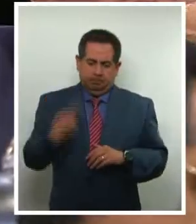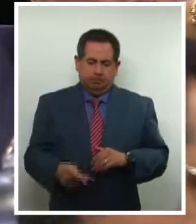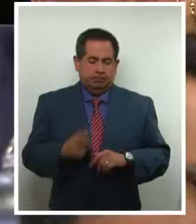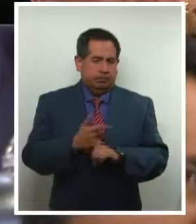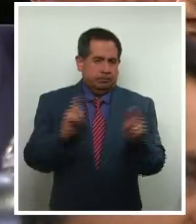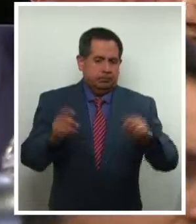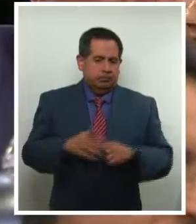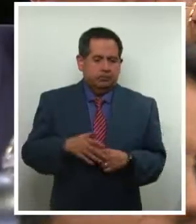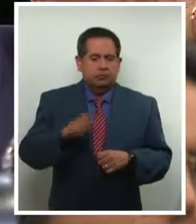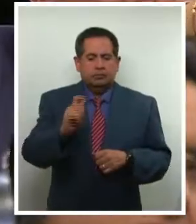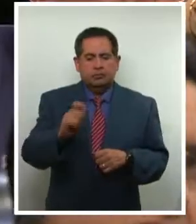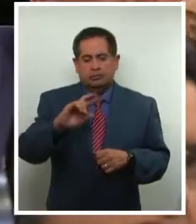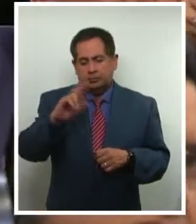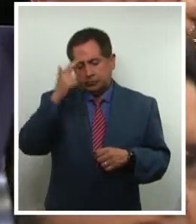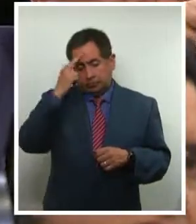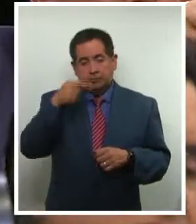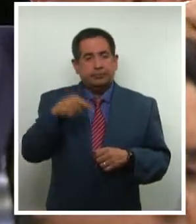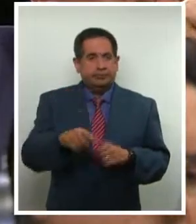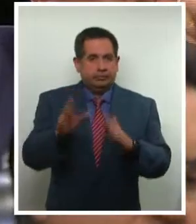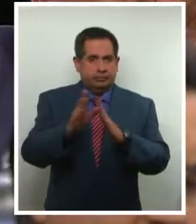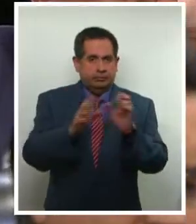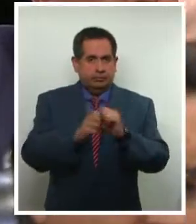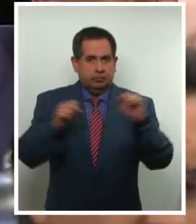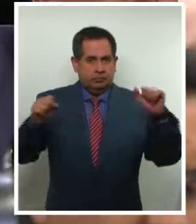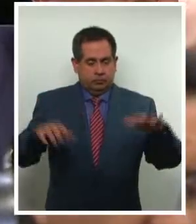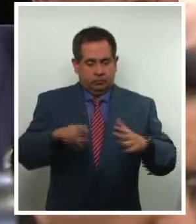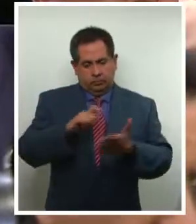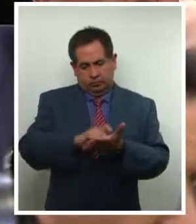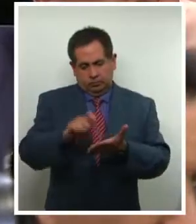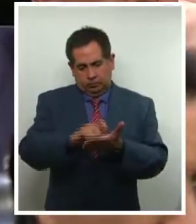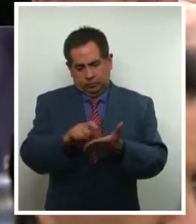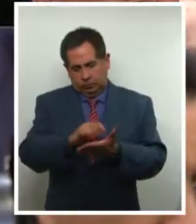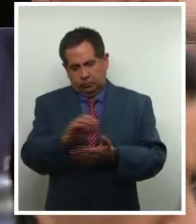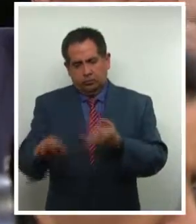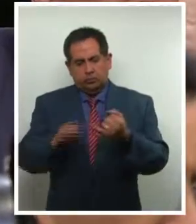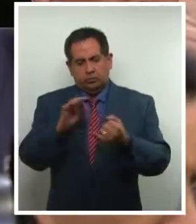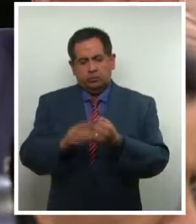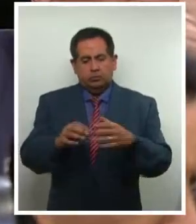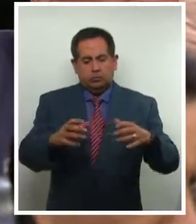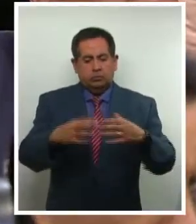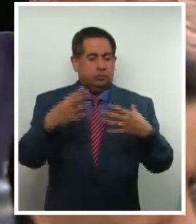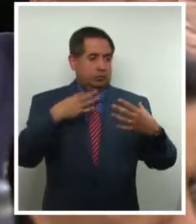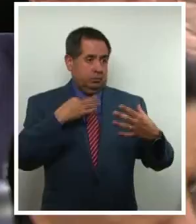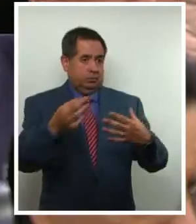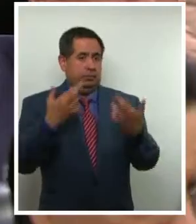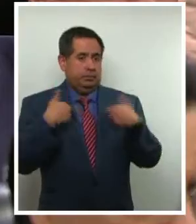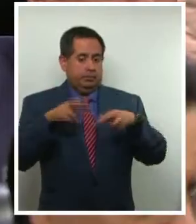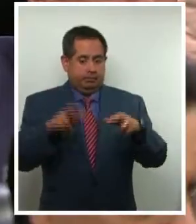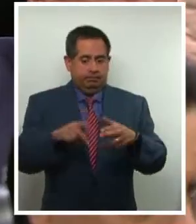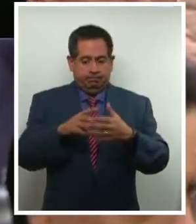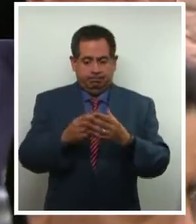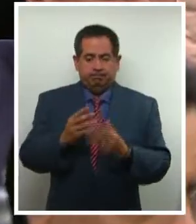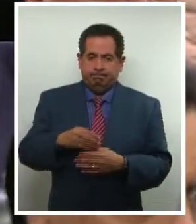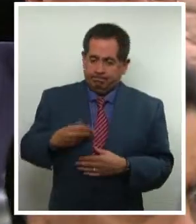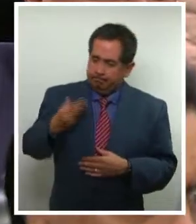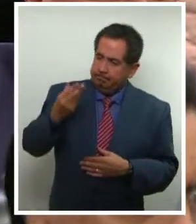estoy recordando que es este constituyente el que finalmente representa al pueblo de México y es el que